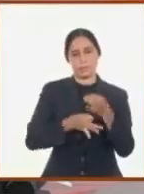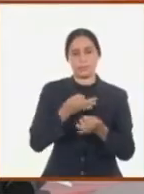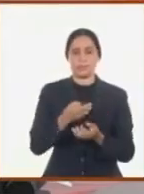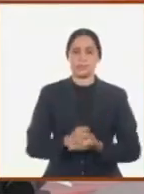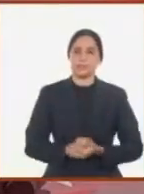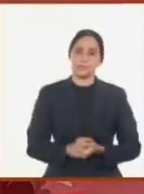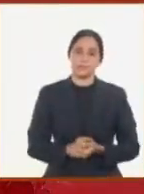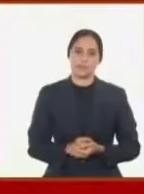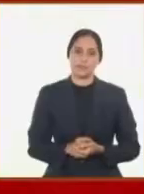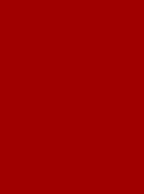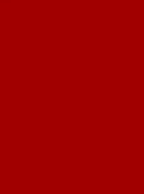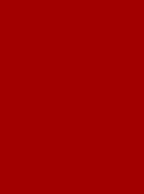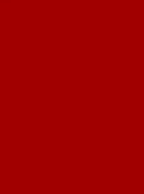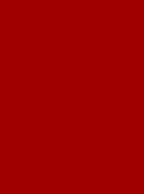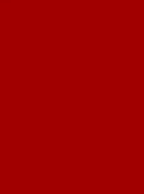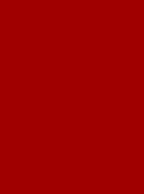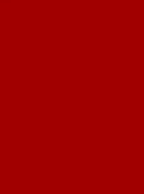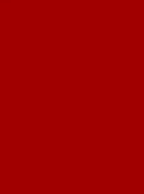con